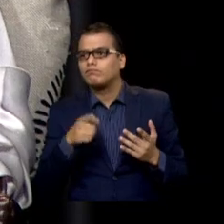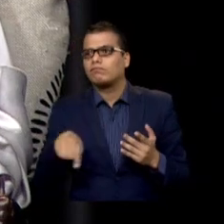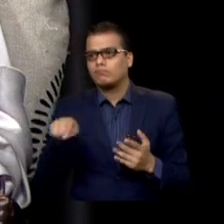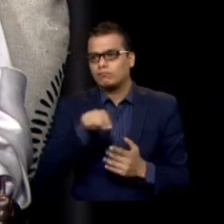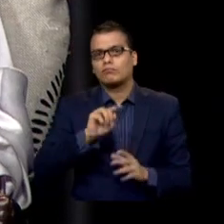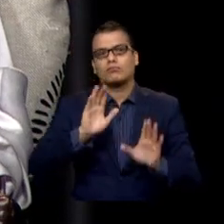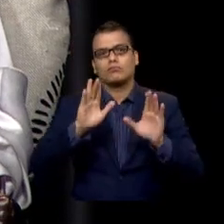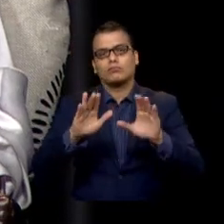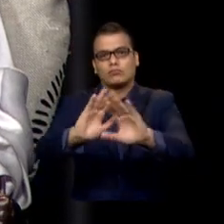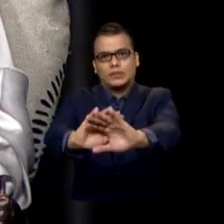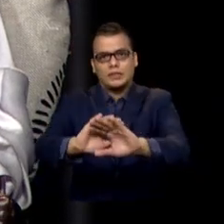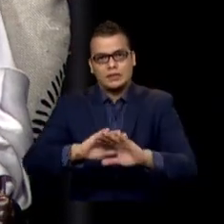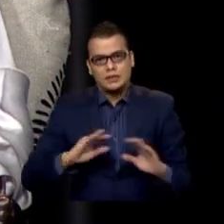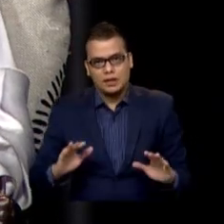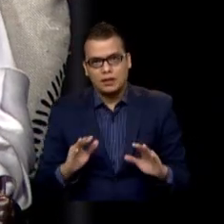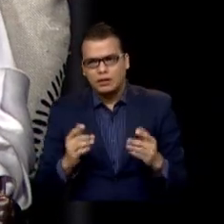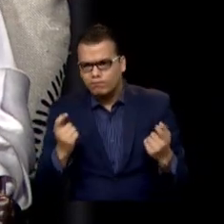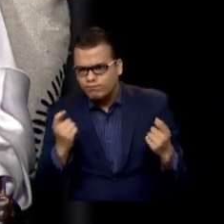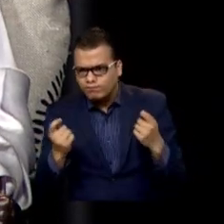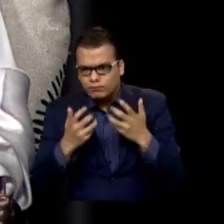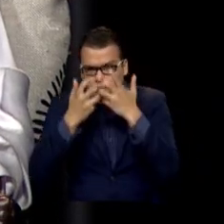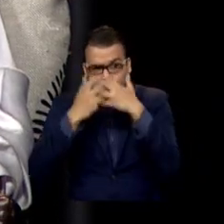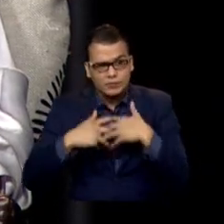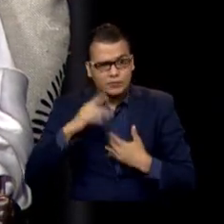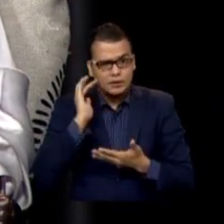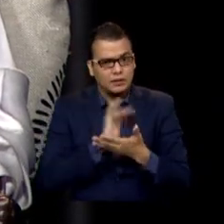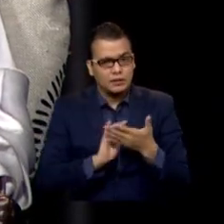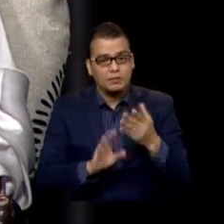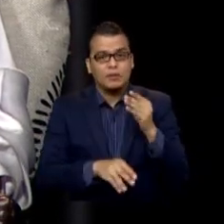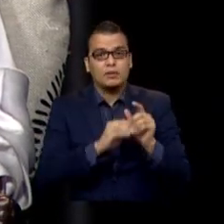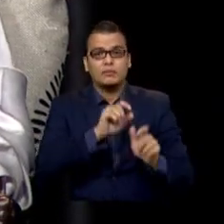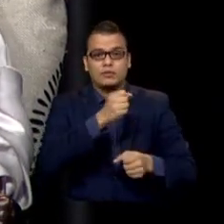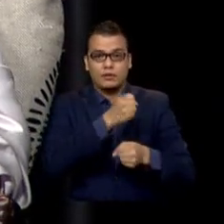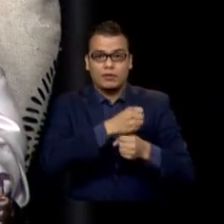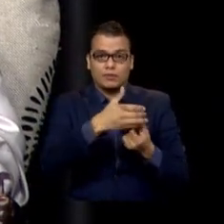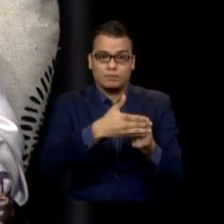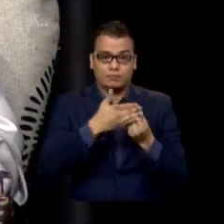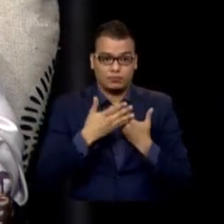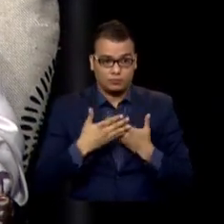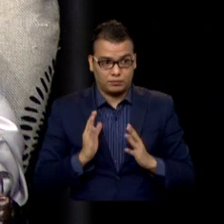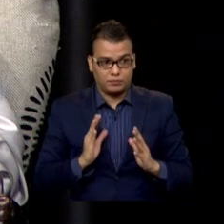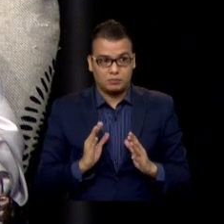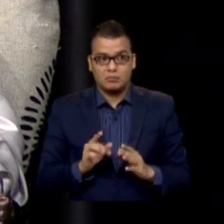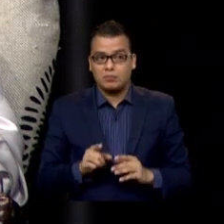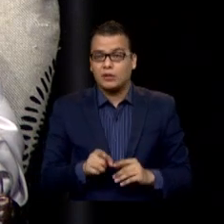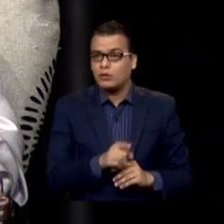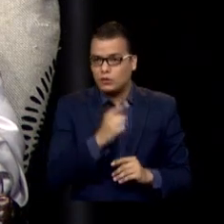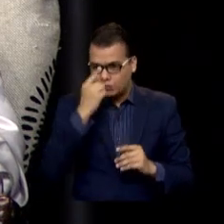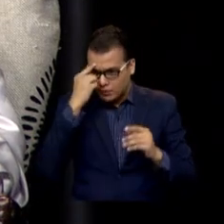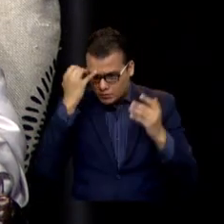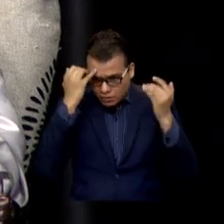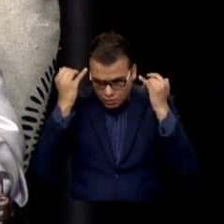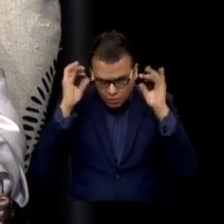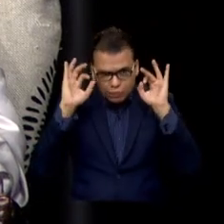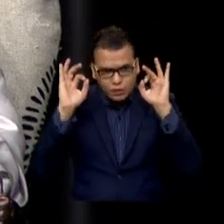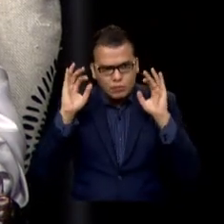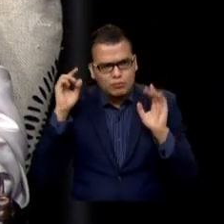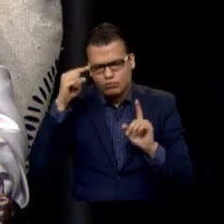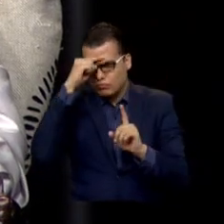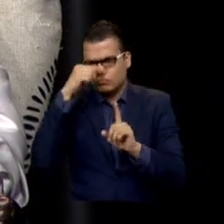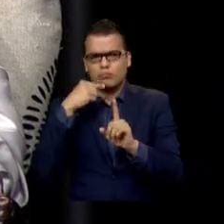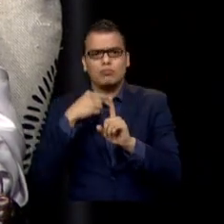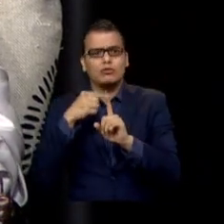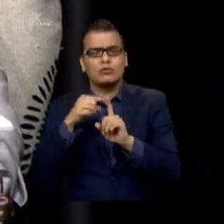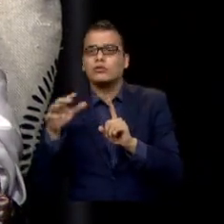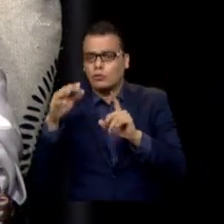pero garantizar la salud de sus trabajadores, y eso pues es muy importante. No observo sino buenas intenciones. Veo que la gente está